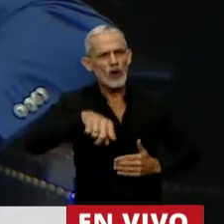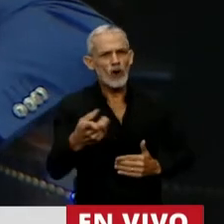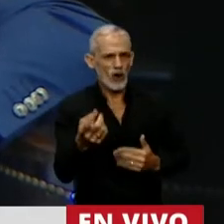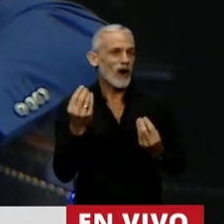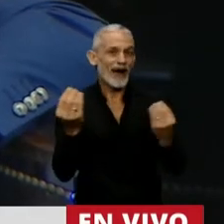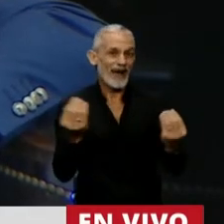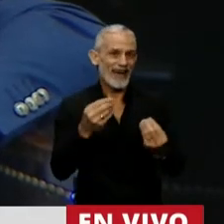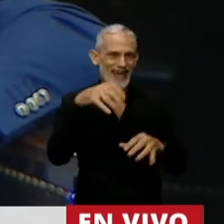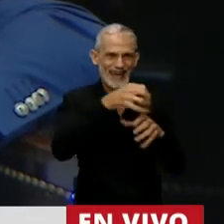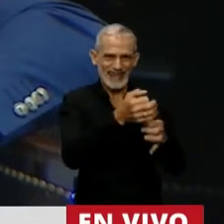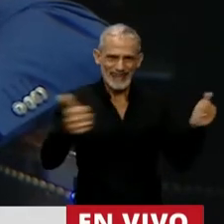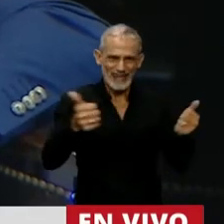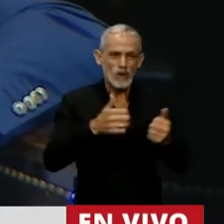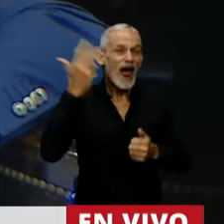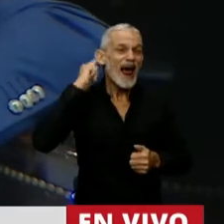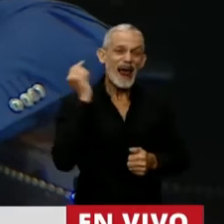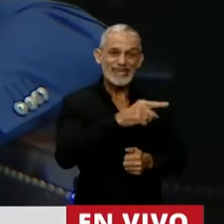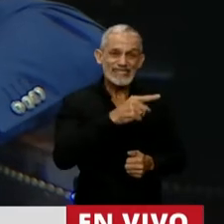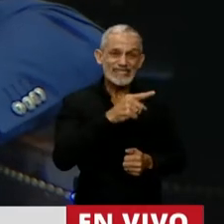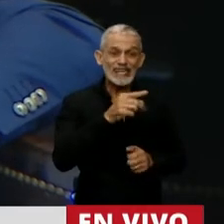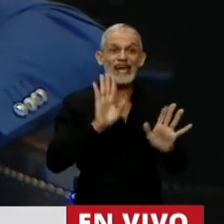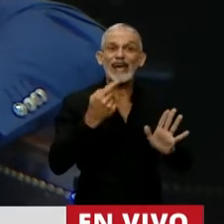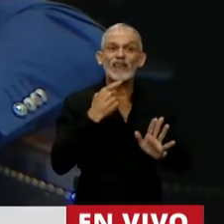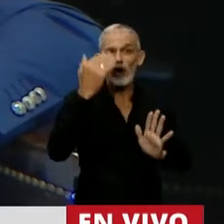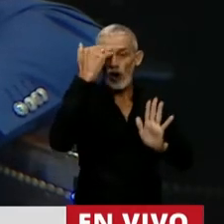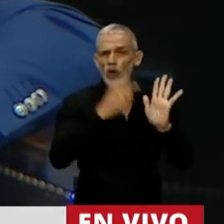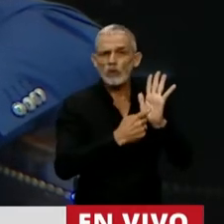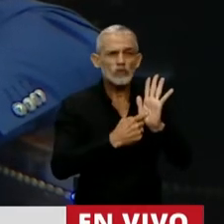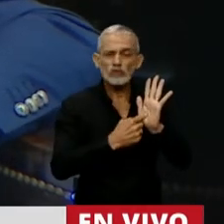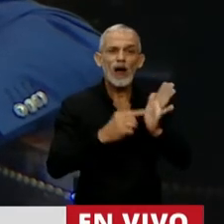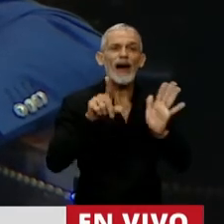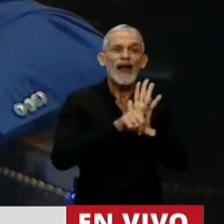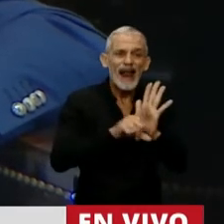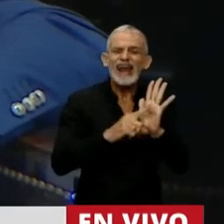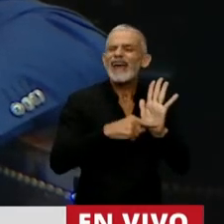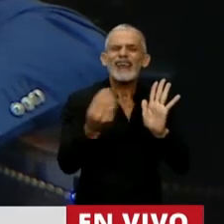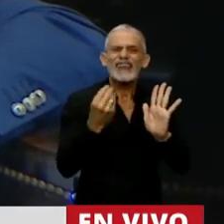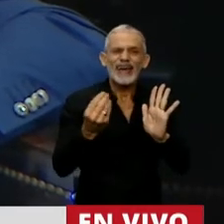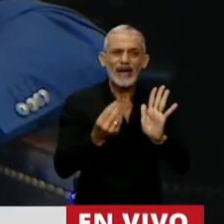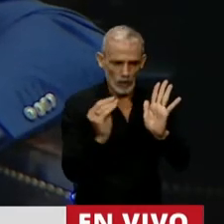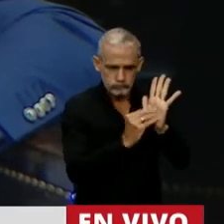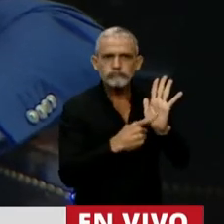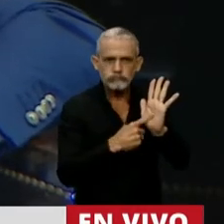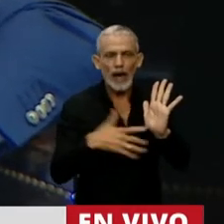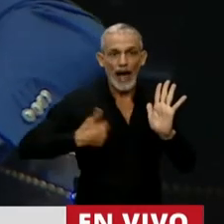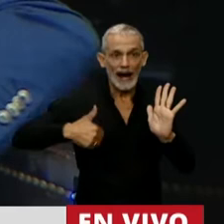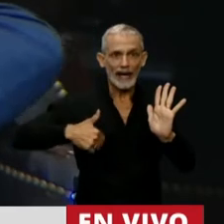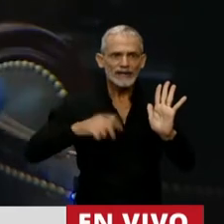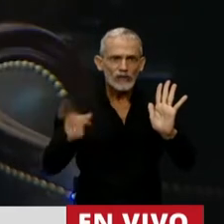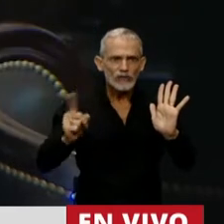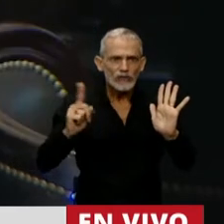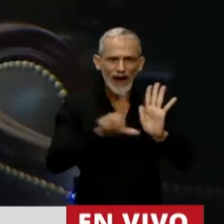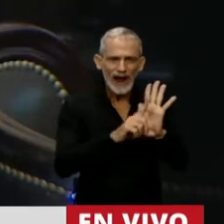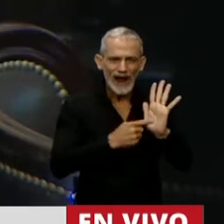que el tribunal constitucional de chile no haya declarado la inconstitucionalidad de la norma que básicamente prevé lo que en la argentina está vigente